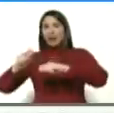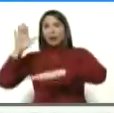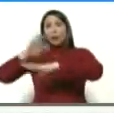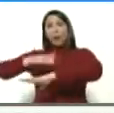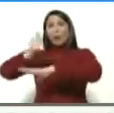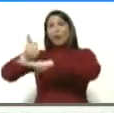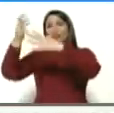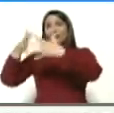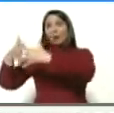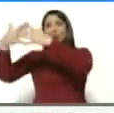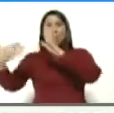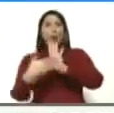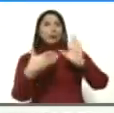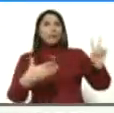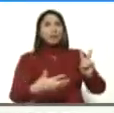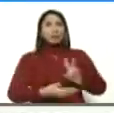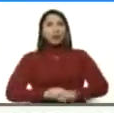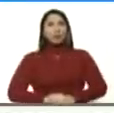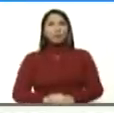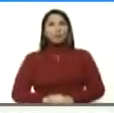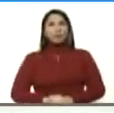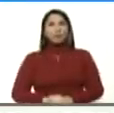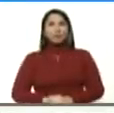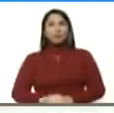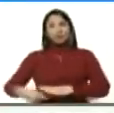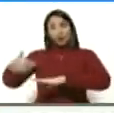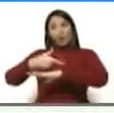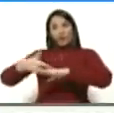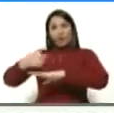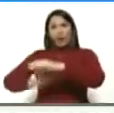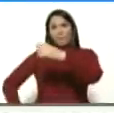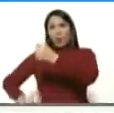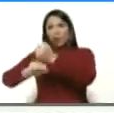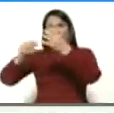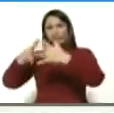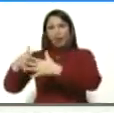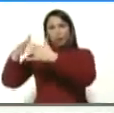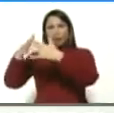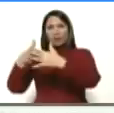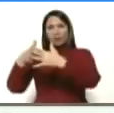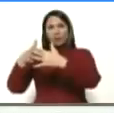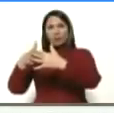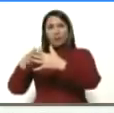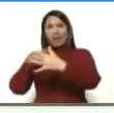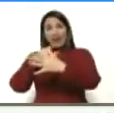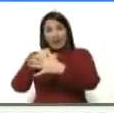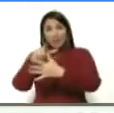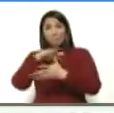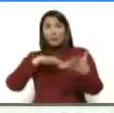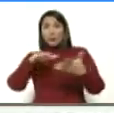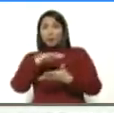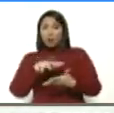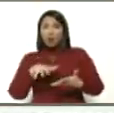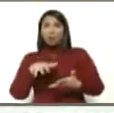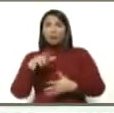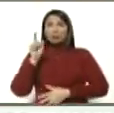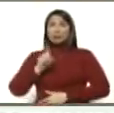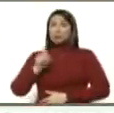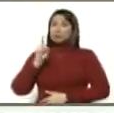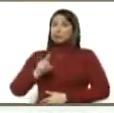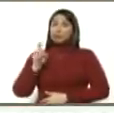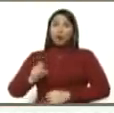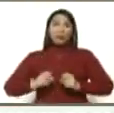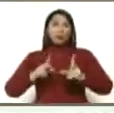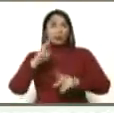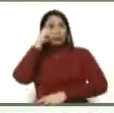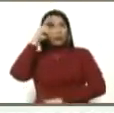de los Estados Unidos de Norteamérica y sus gobiernos aliados. Situación que ameritó que en su oportunidad el